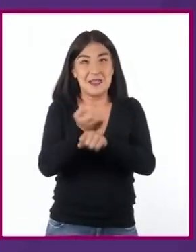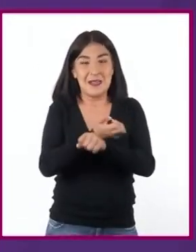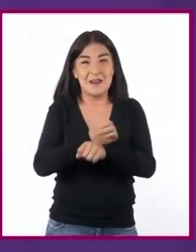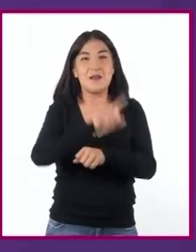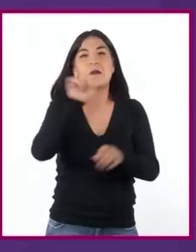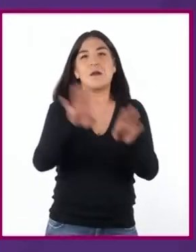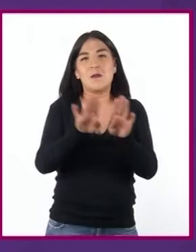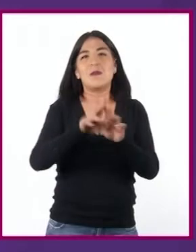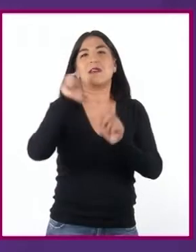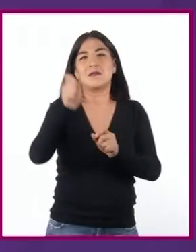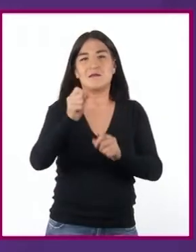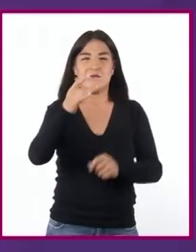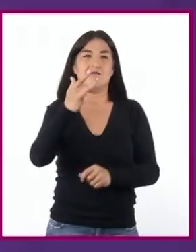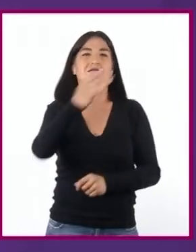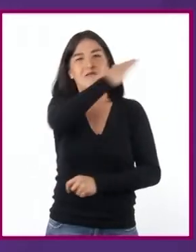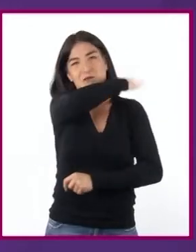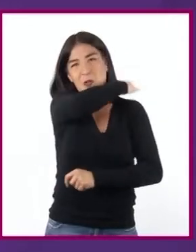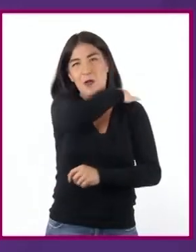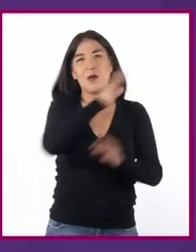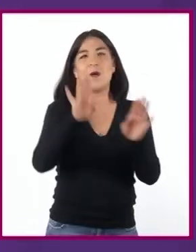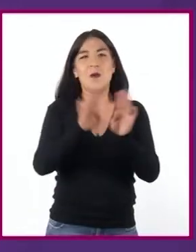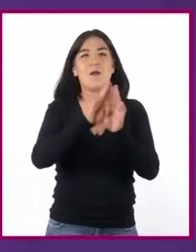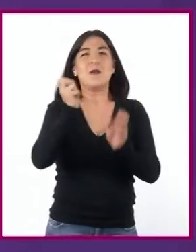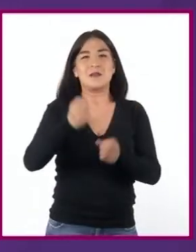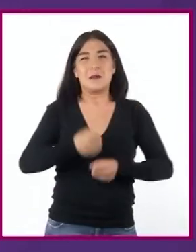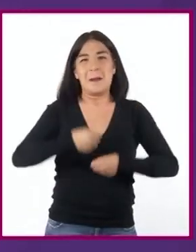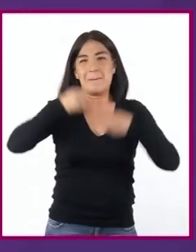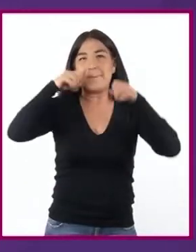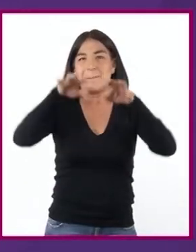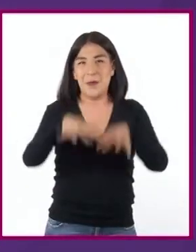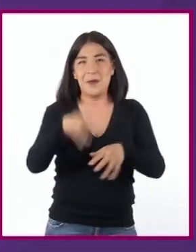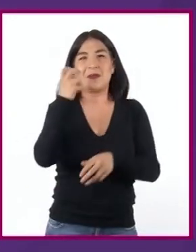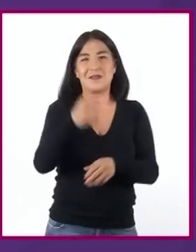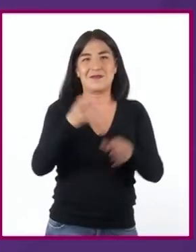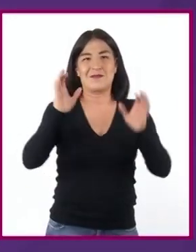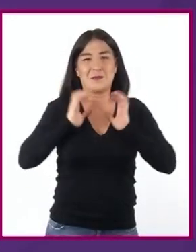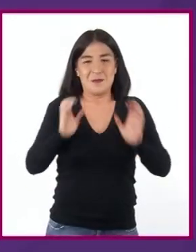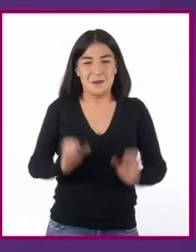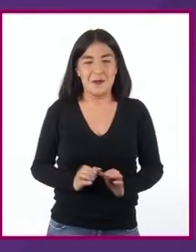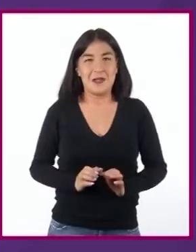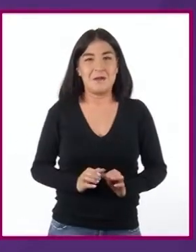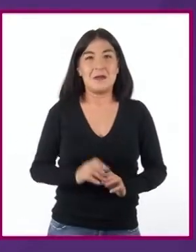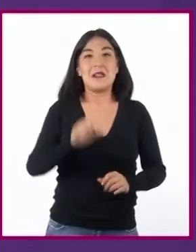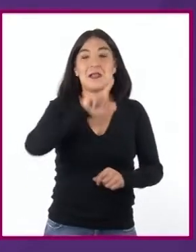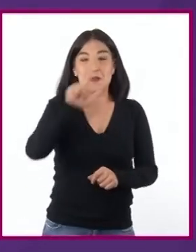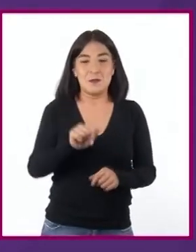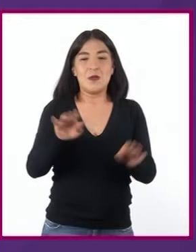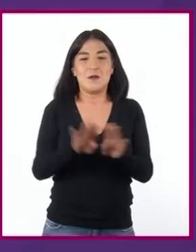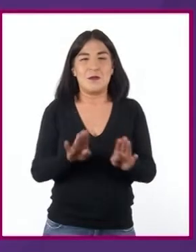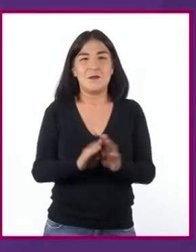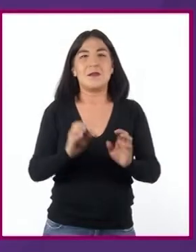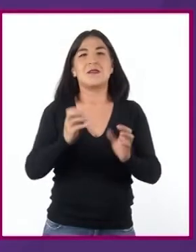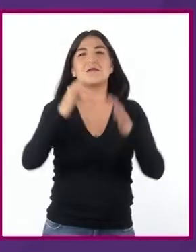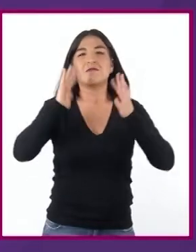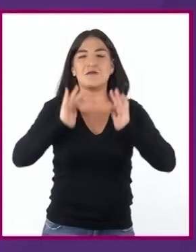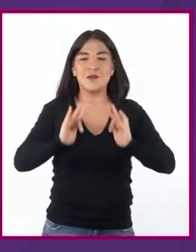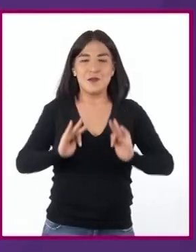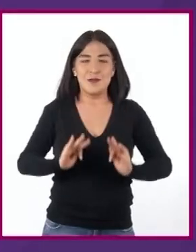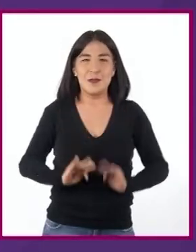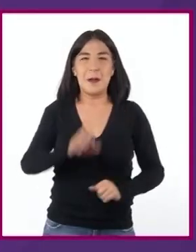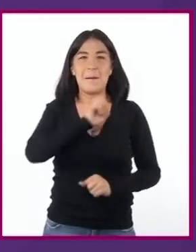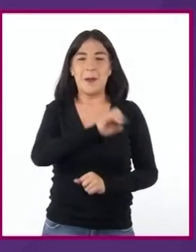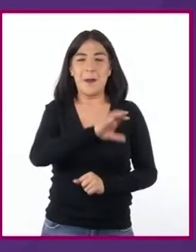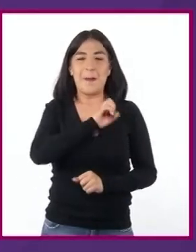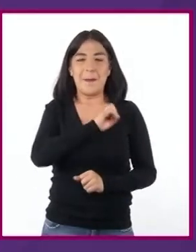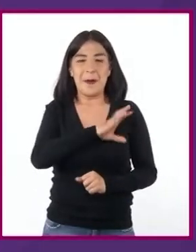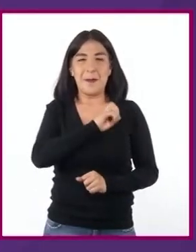por la expansión pulmonar que producen algunas posturas, se calma el pulso cardíaco, se